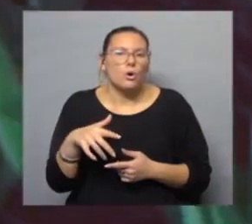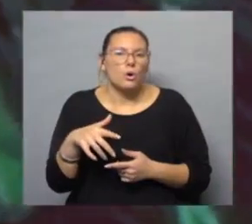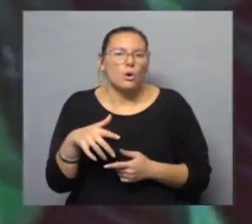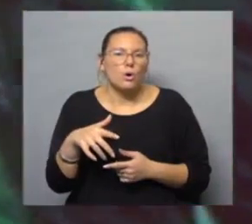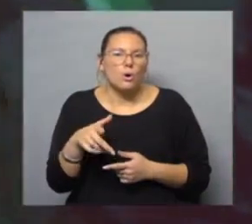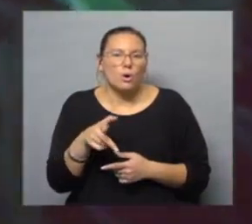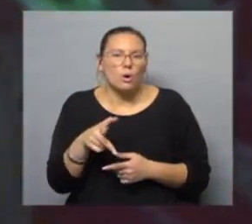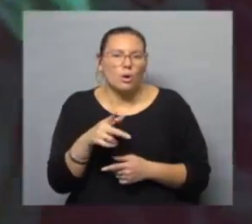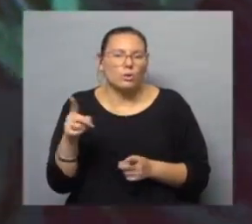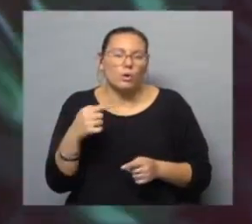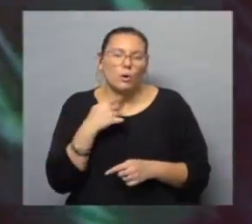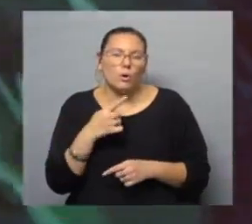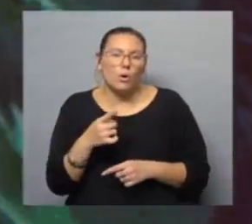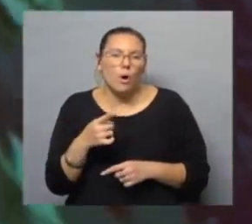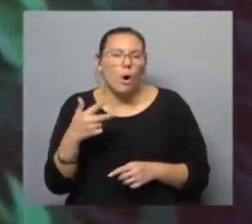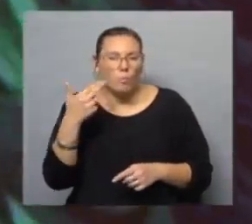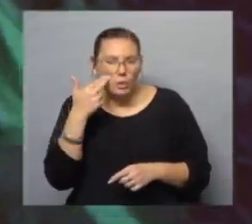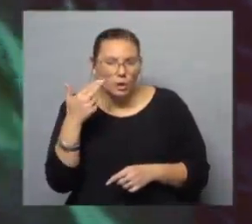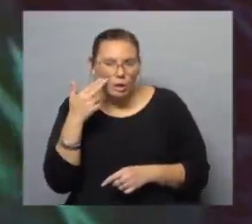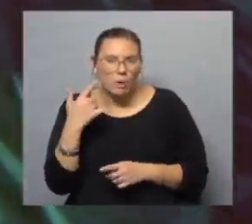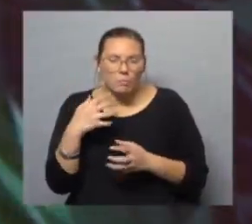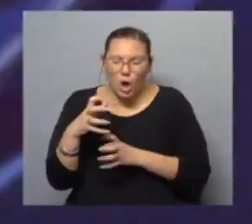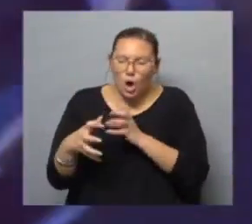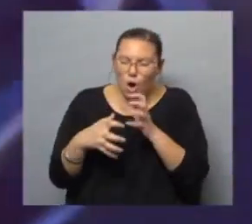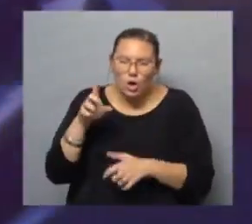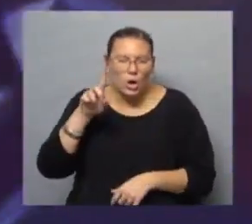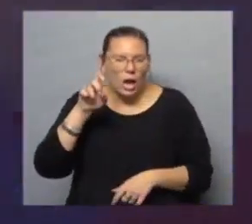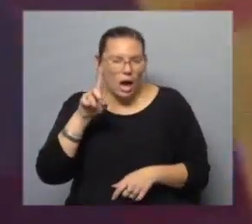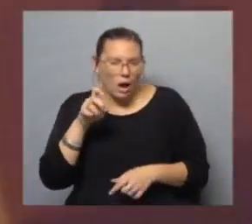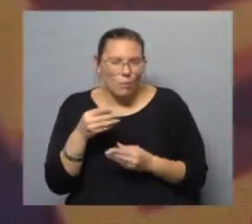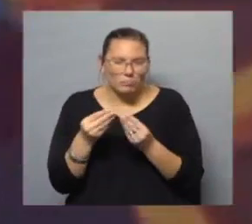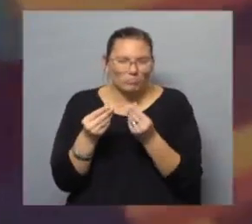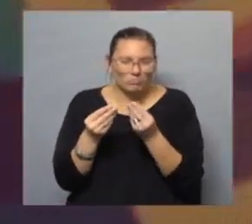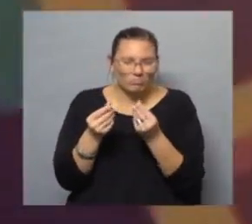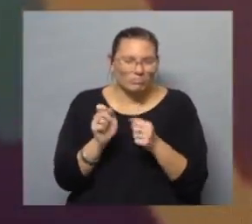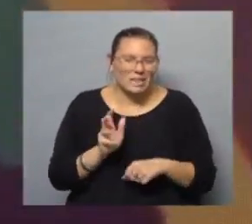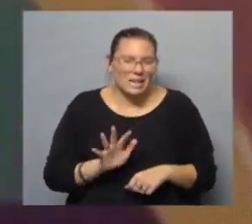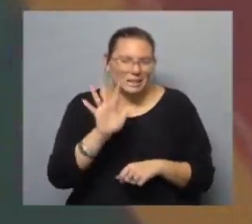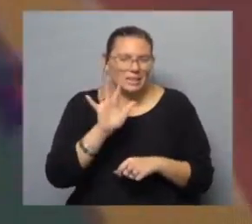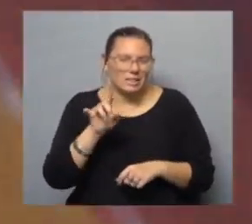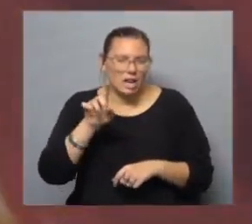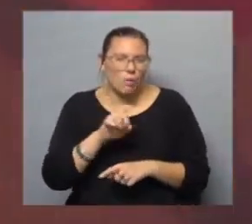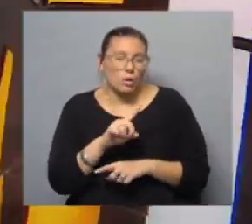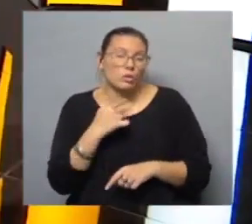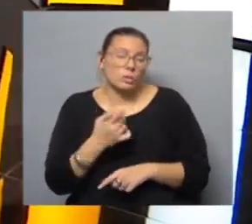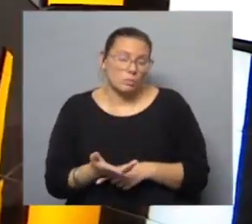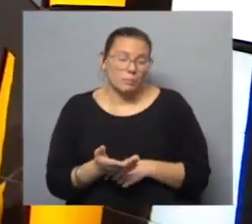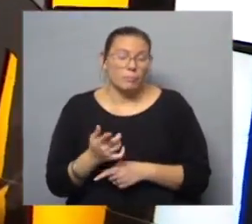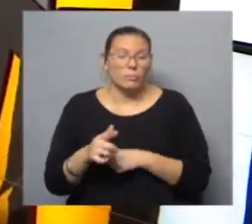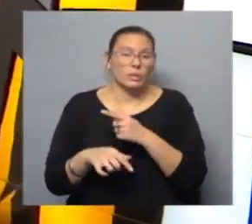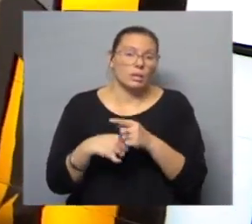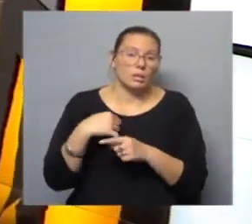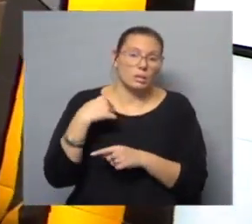limitante en la potabilidad, digo, le da color al agua, le da unas ciertas características que le hacen no utilizable. Y después